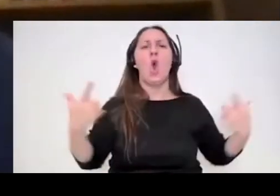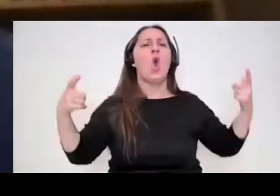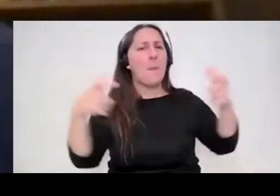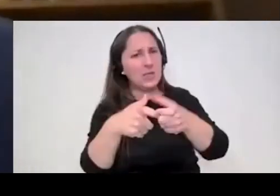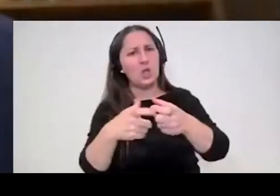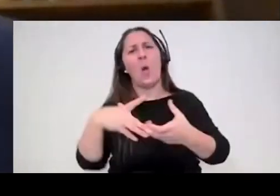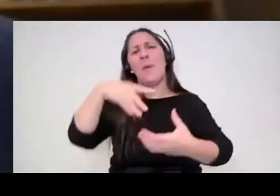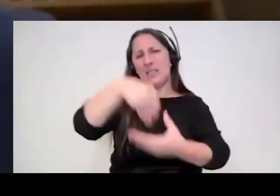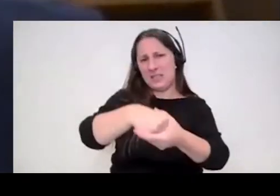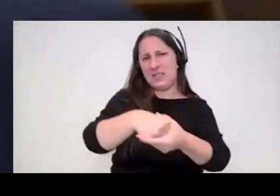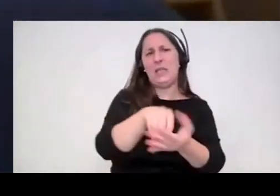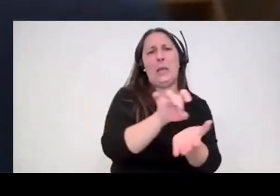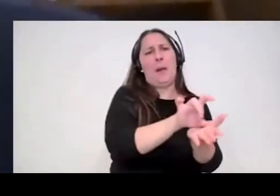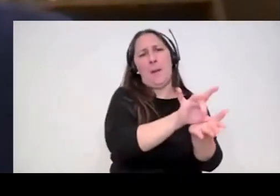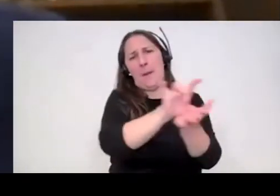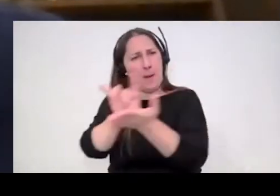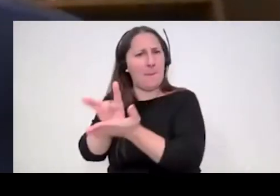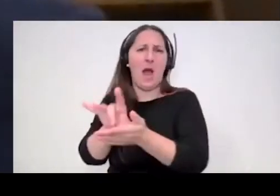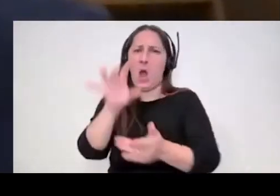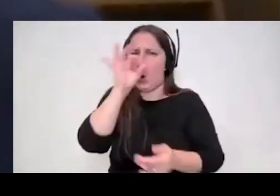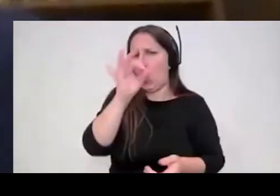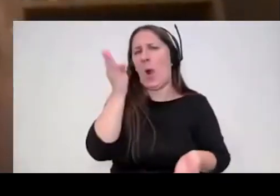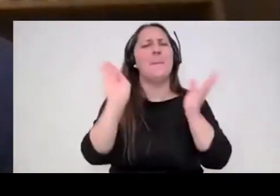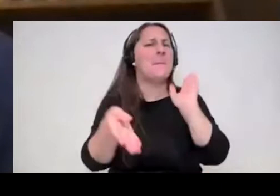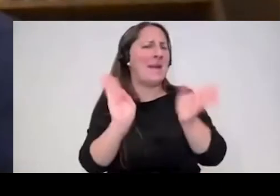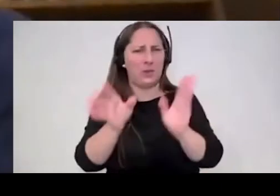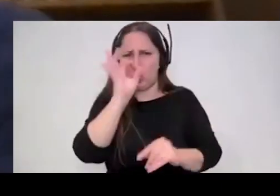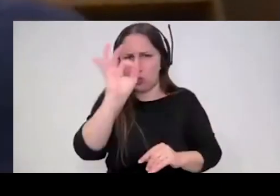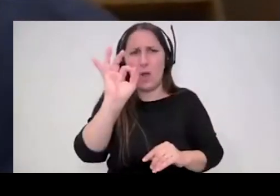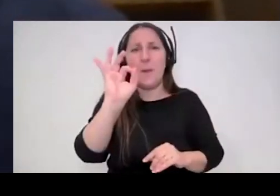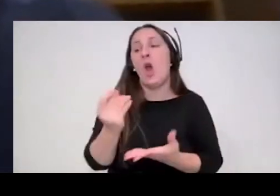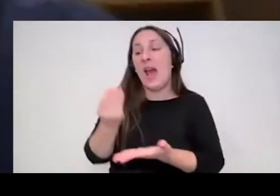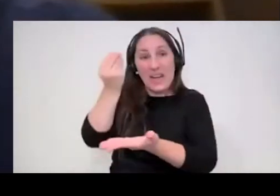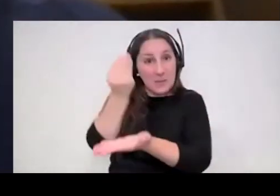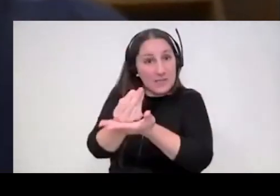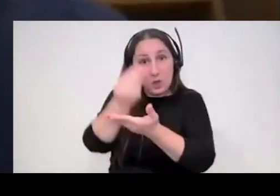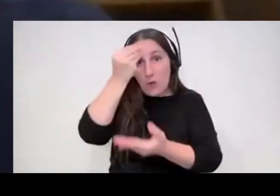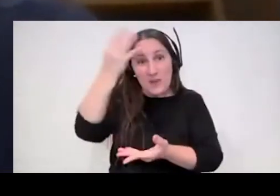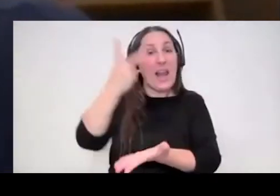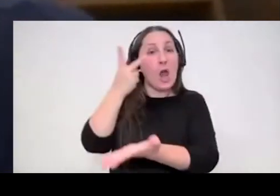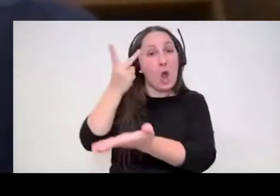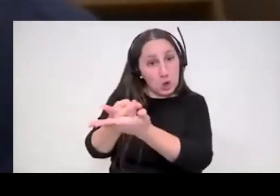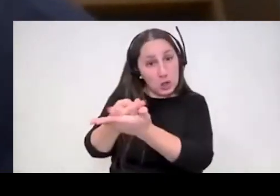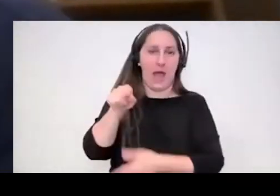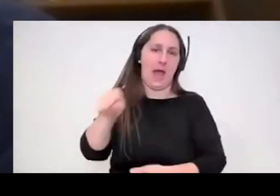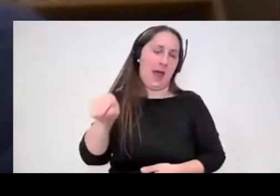echan a ninguno, no lo maltratan ni nada, pero la representación oficial es esa, porque está vinculado también con cómo se